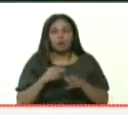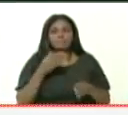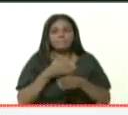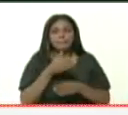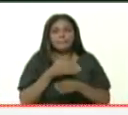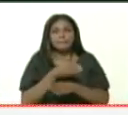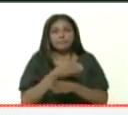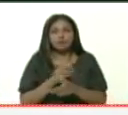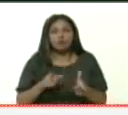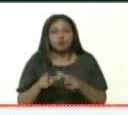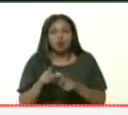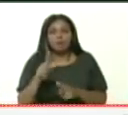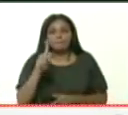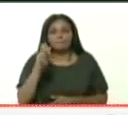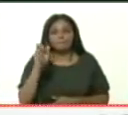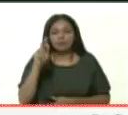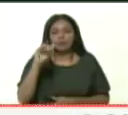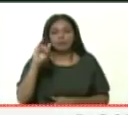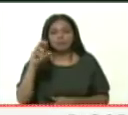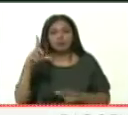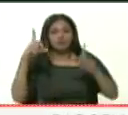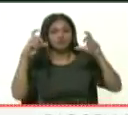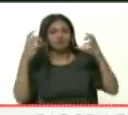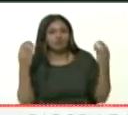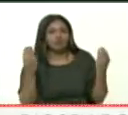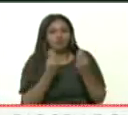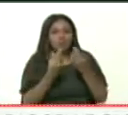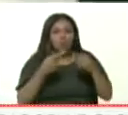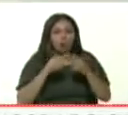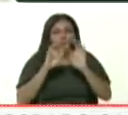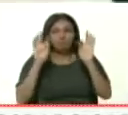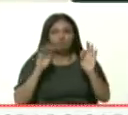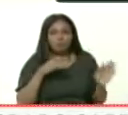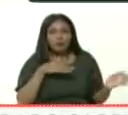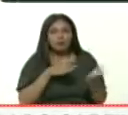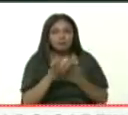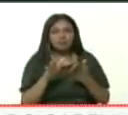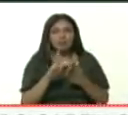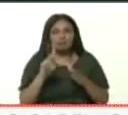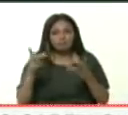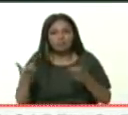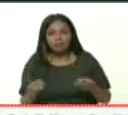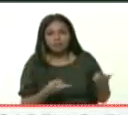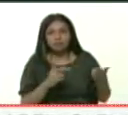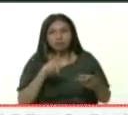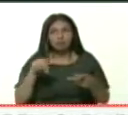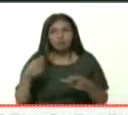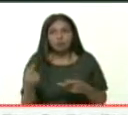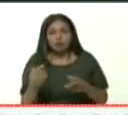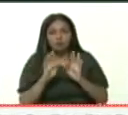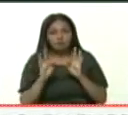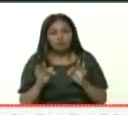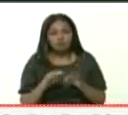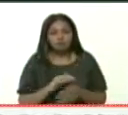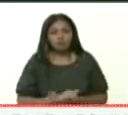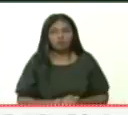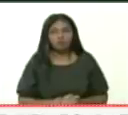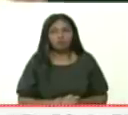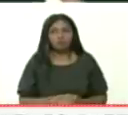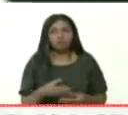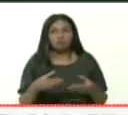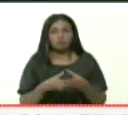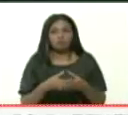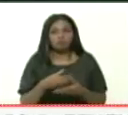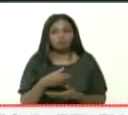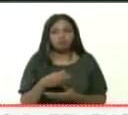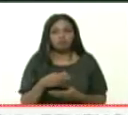el sector El Paraíso, se tomaron estas fotografías como una manera de garantía para recibir favores posteriormente la banda Los Rastrojos